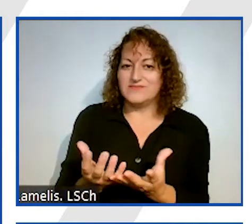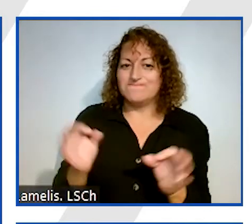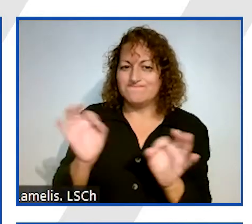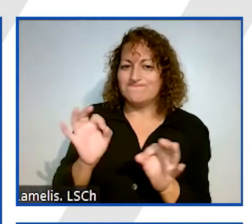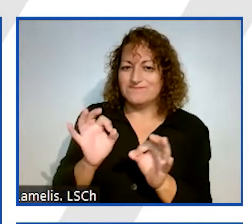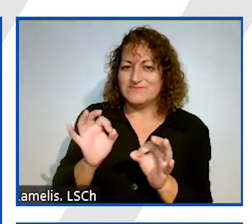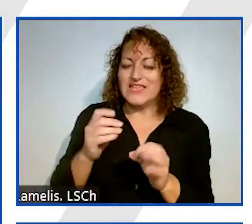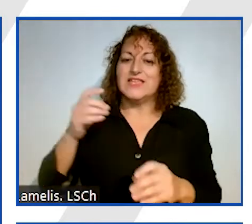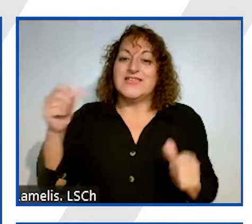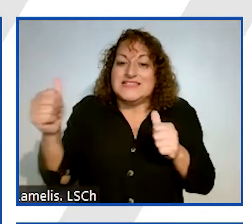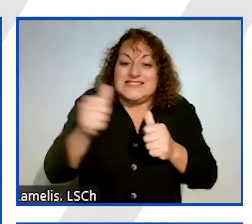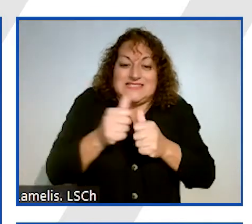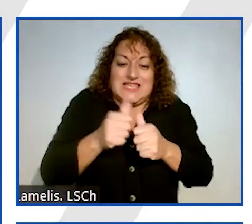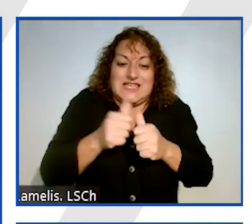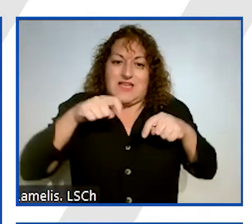a acercarnos un poco a Chile.